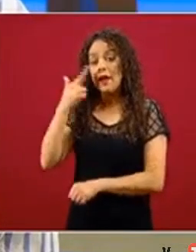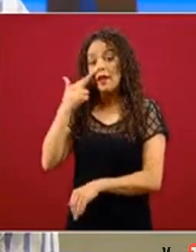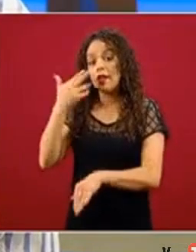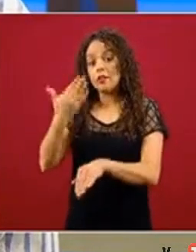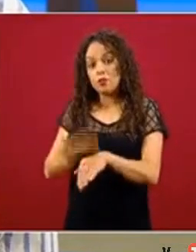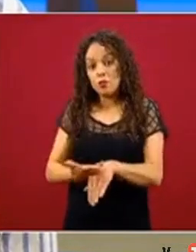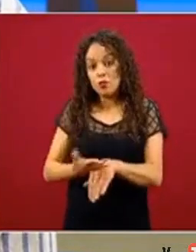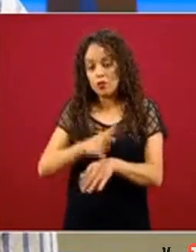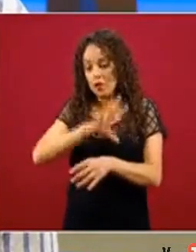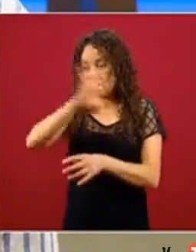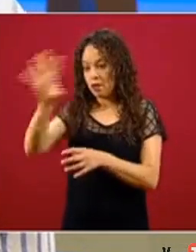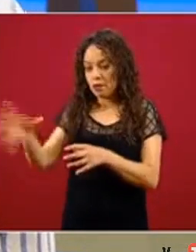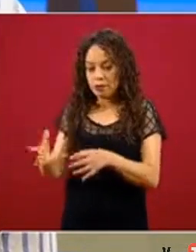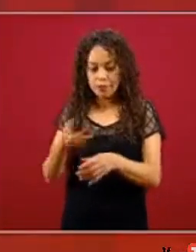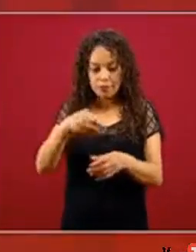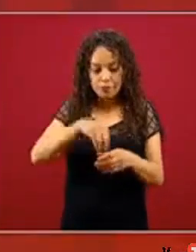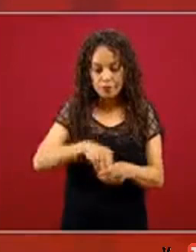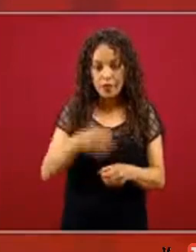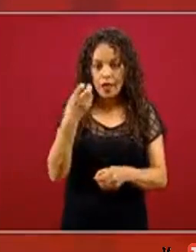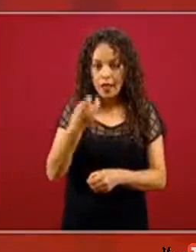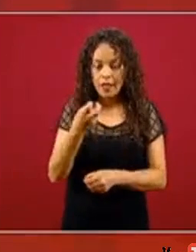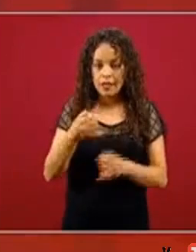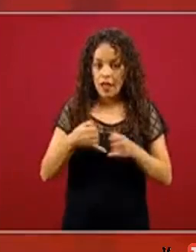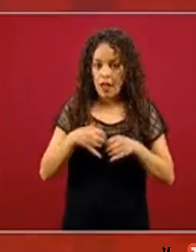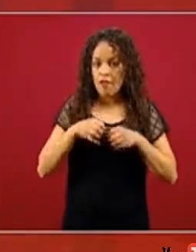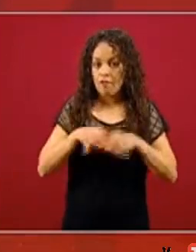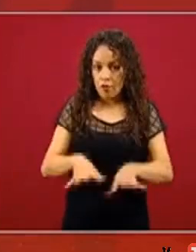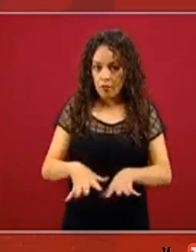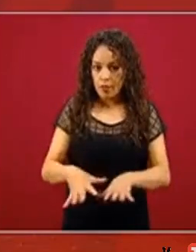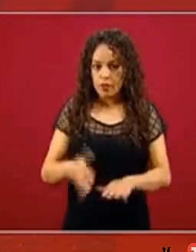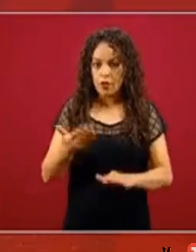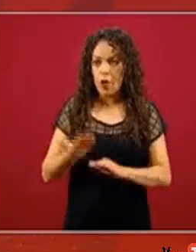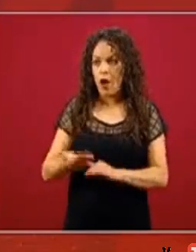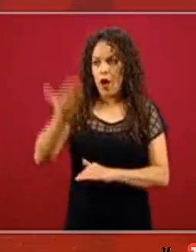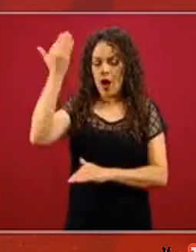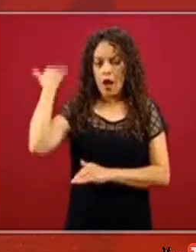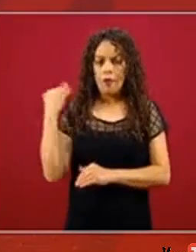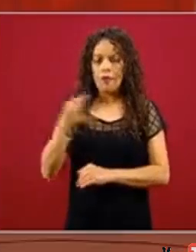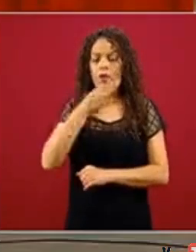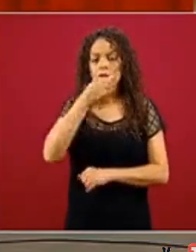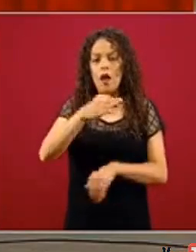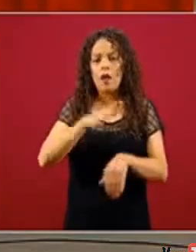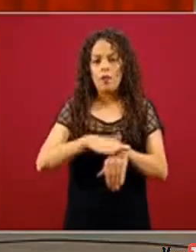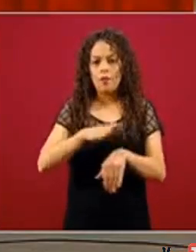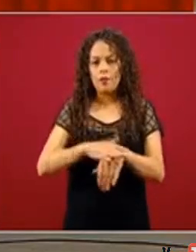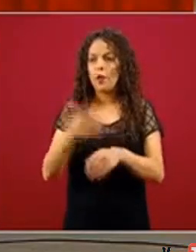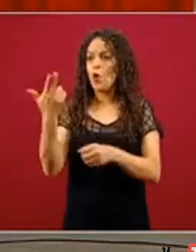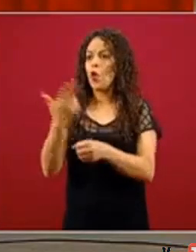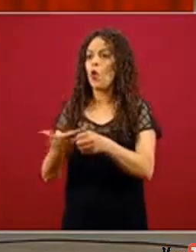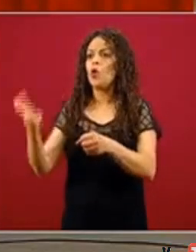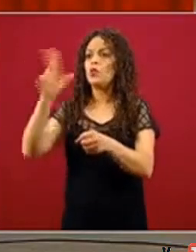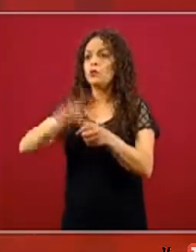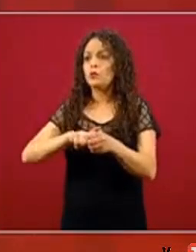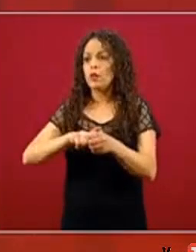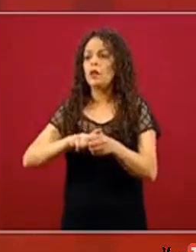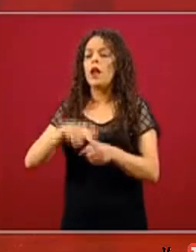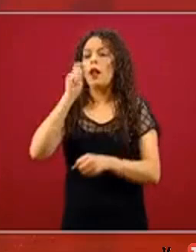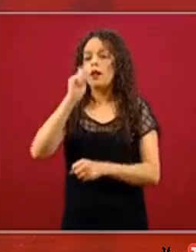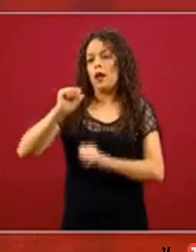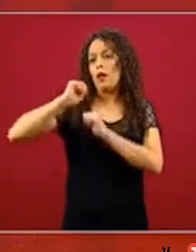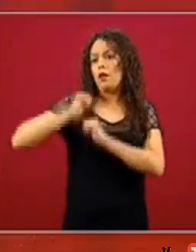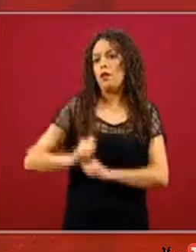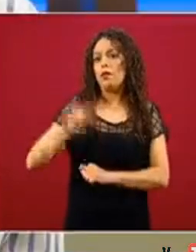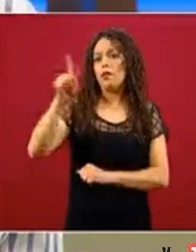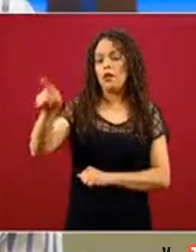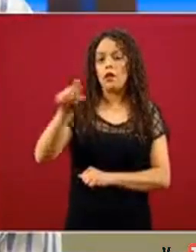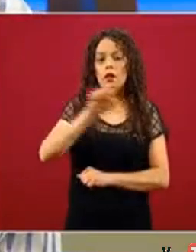información. Antiguamente se le notificaba del hospital a la jurisdicción sanitaria, de la